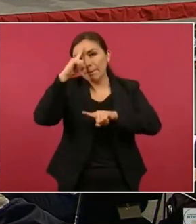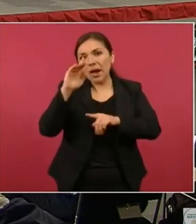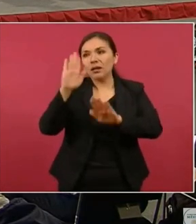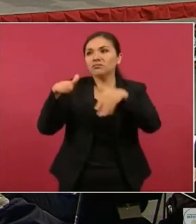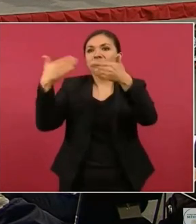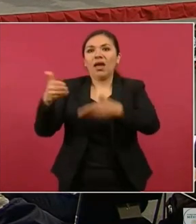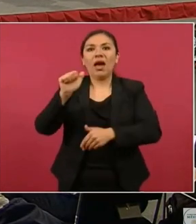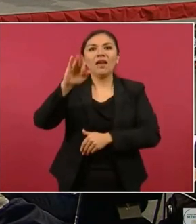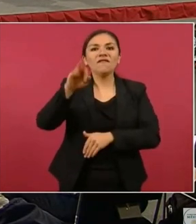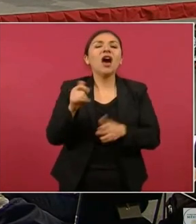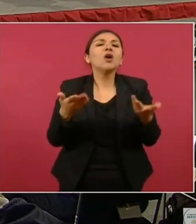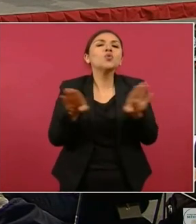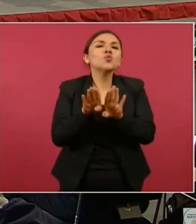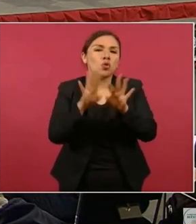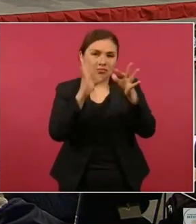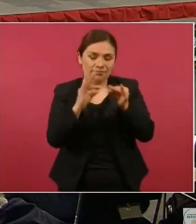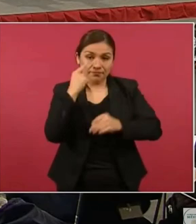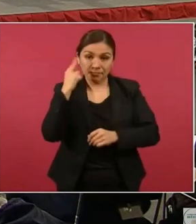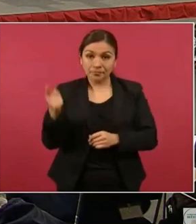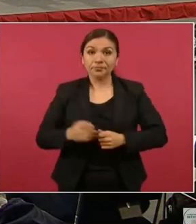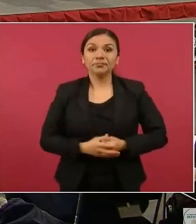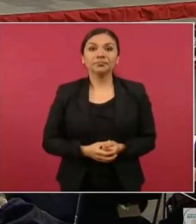AIFA. ¿Sería cuánto, presidente?